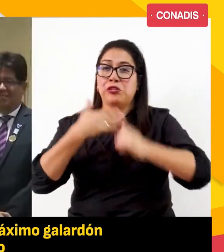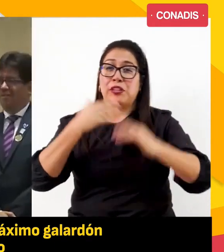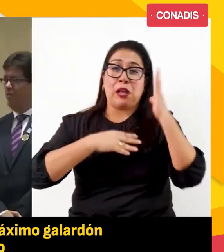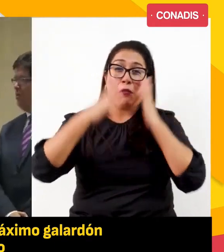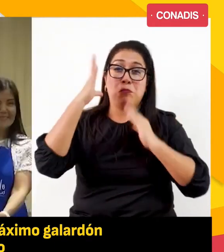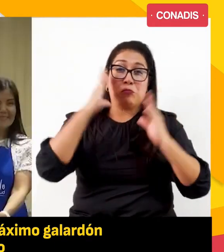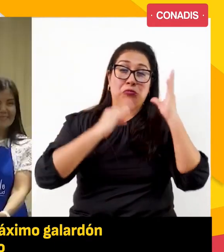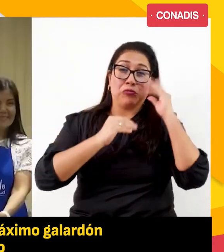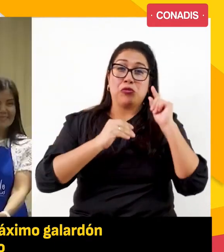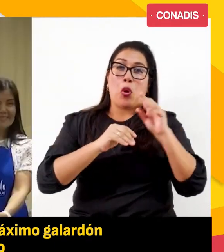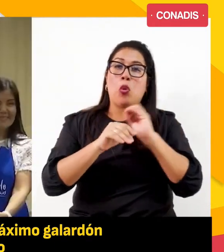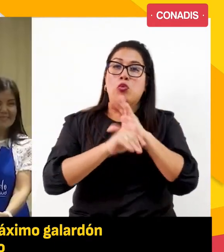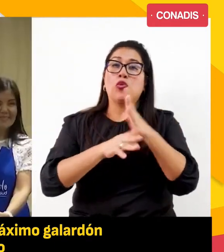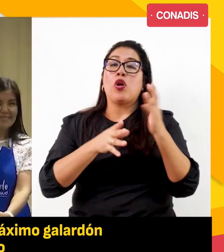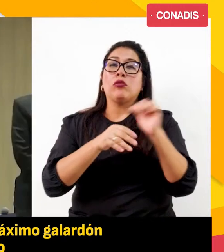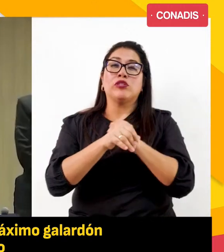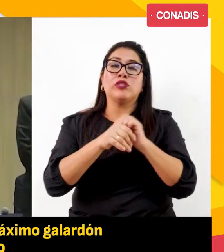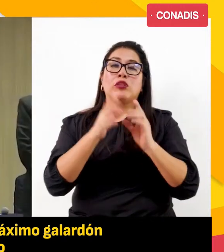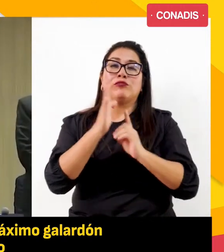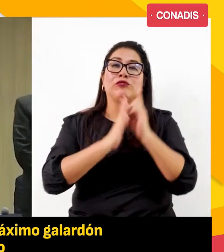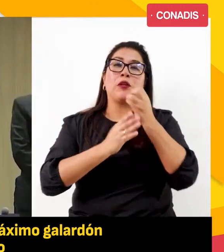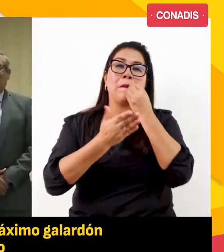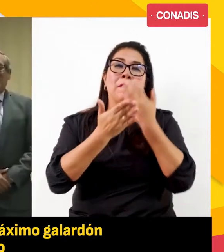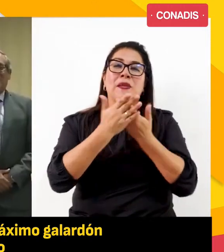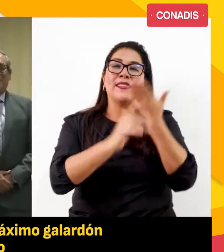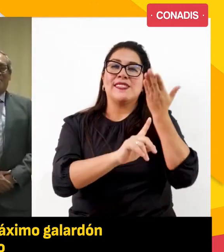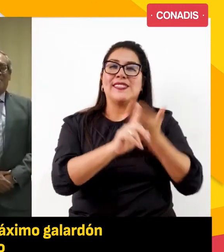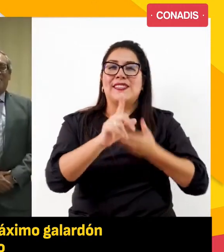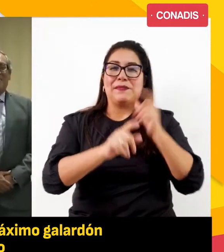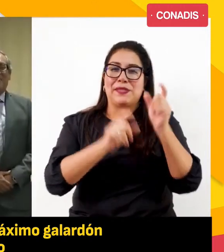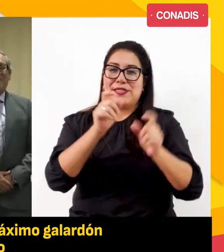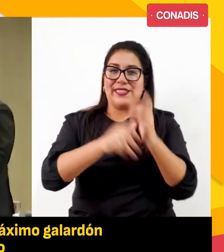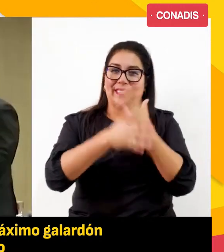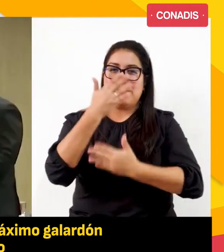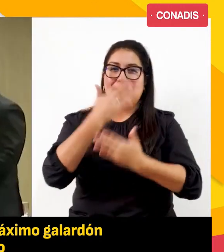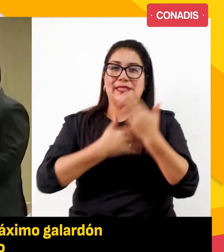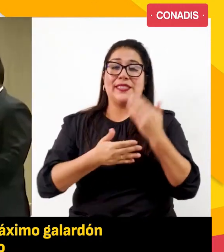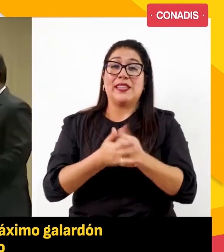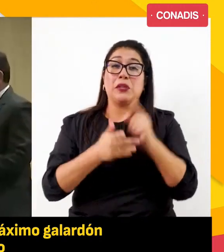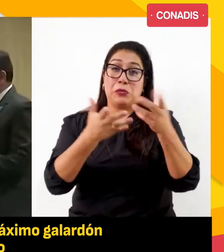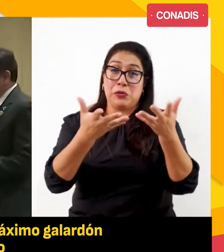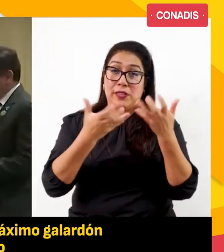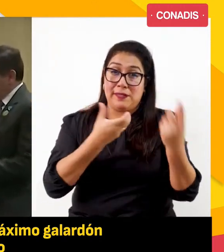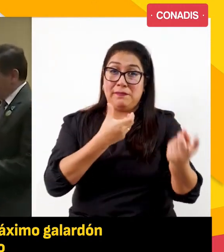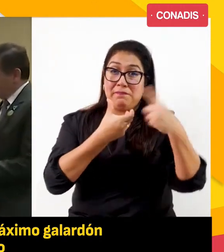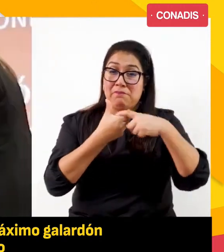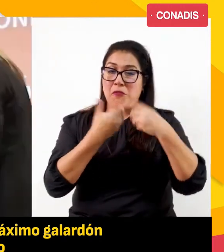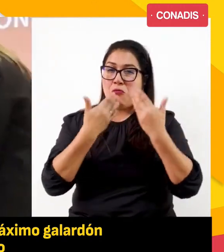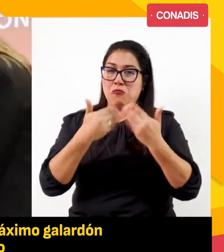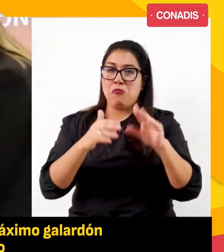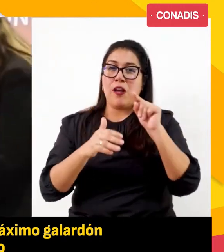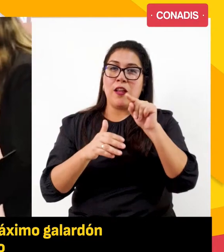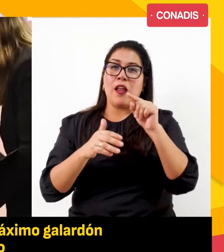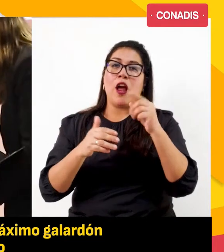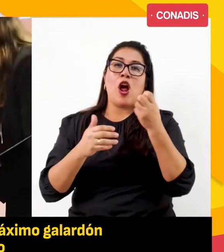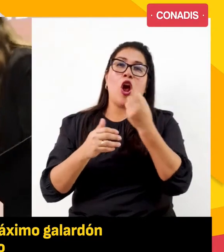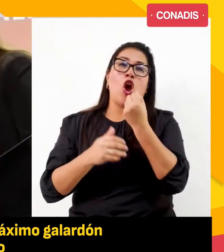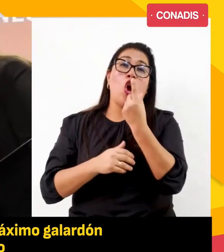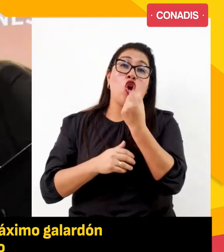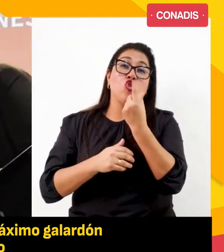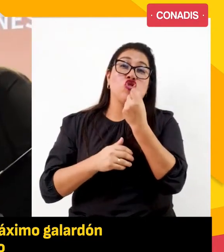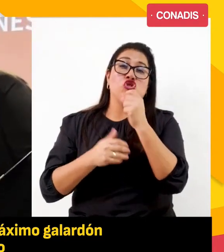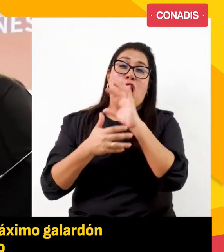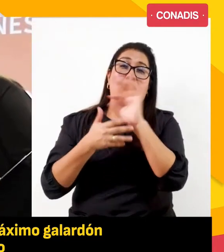experiencias orientadas al desarrollo y bienestar integral de las personas con discapacidad. Puedes participar en cualquiera de nuestras